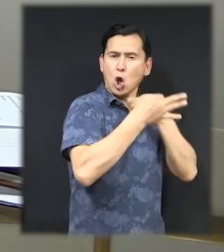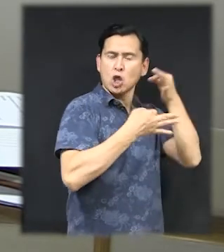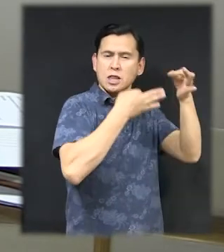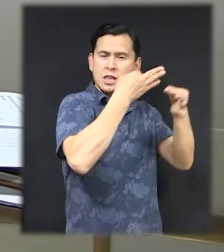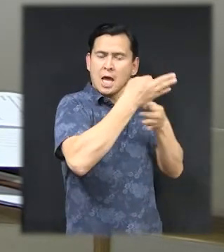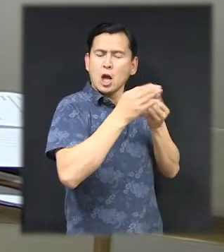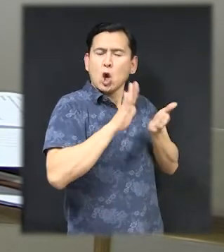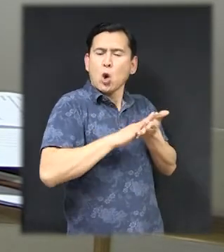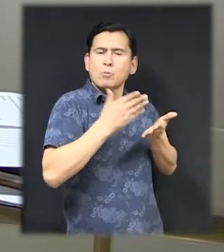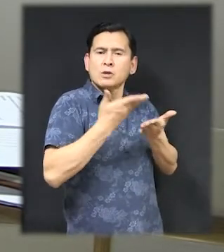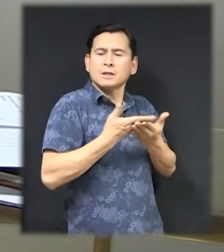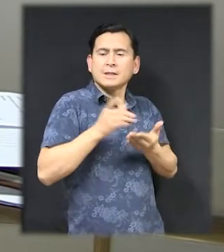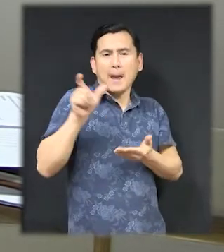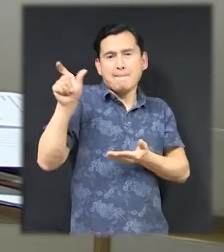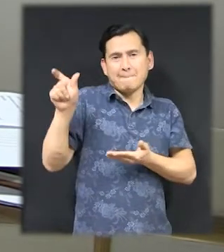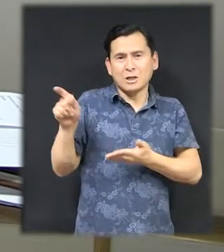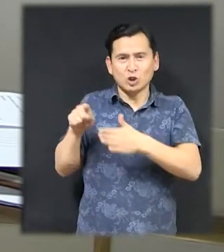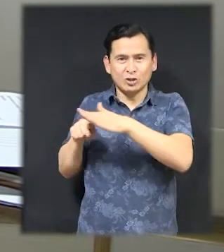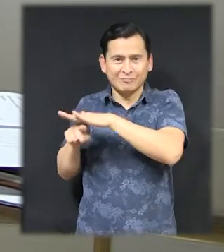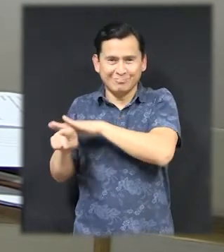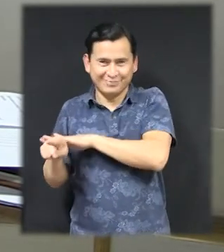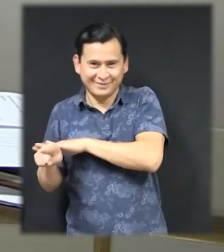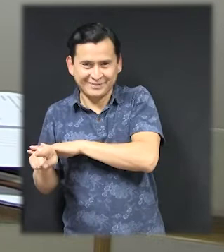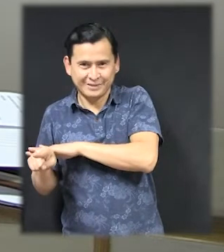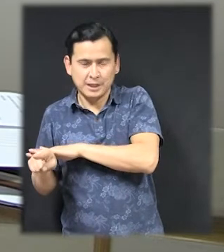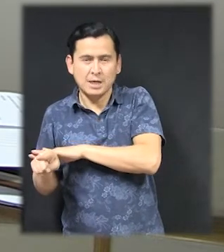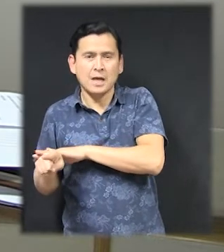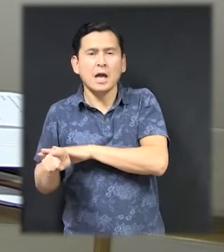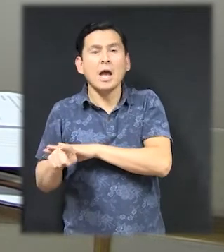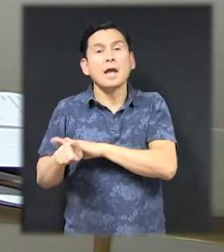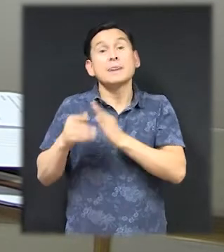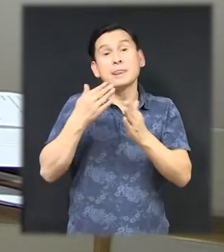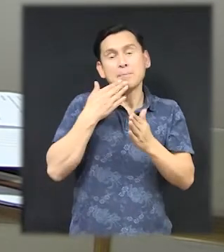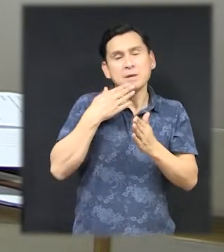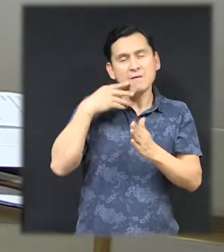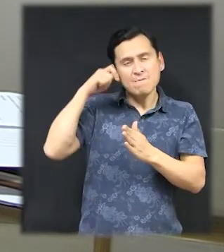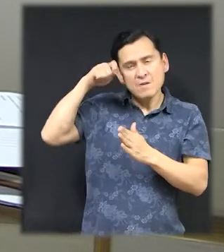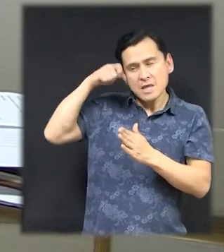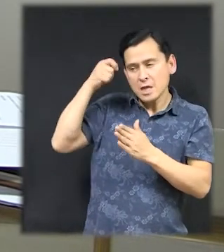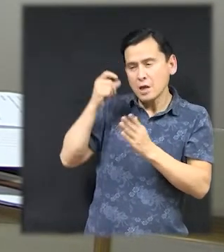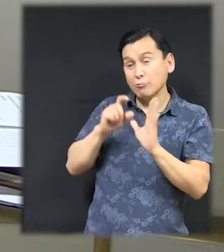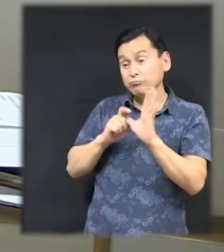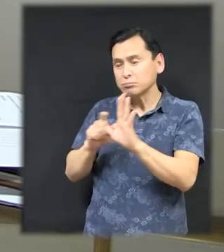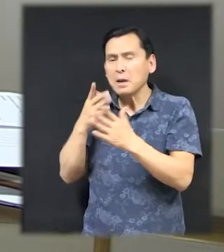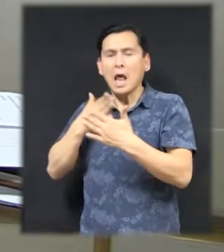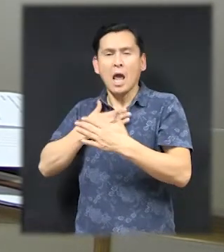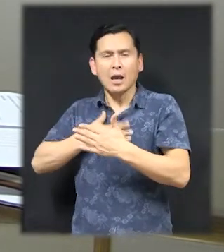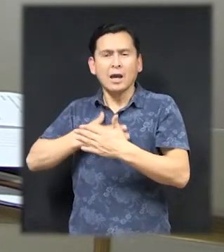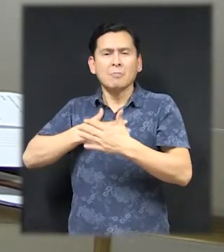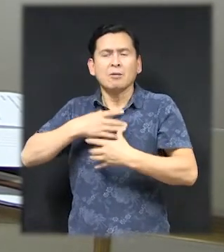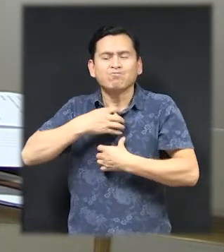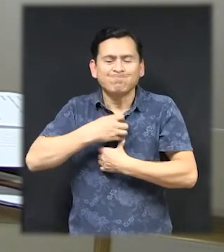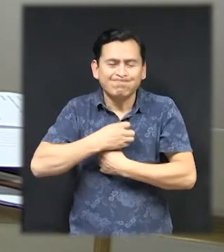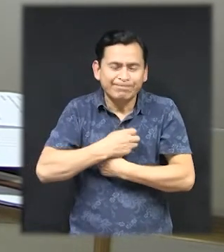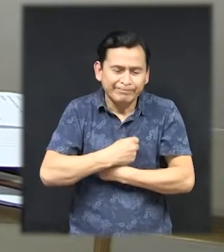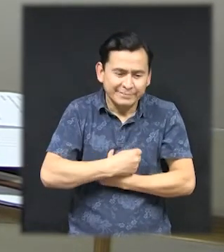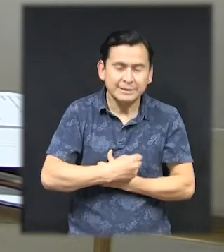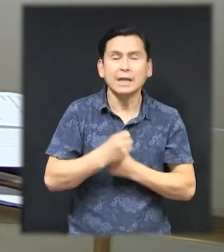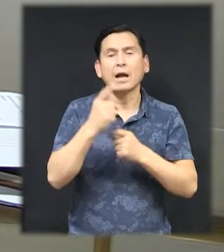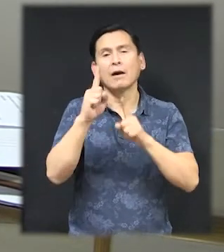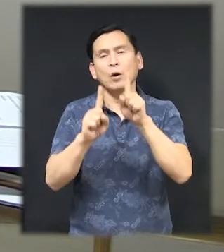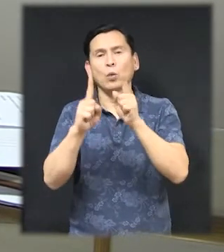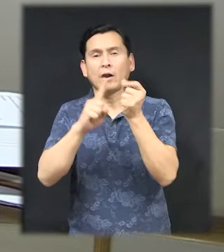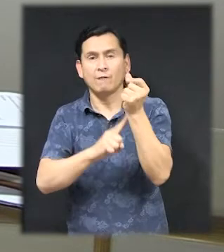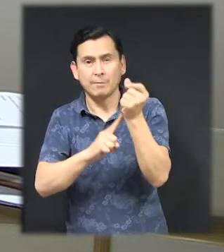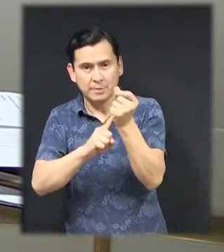de coordinación, de atención, inclusive presencial de estos profesionales de enlace. Es importante que nos ayuden a validarlos